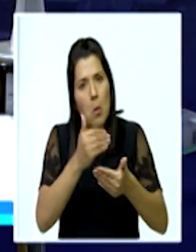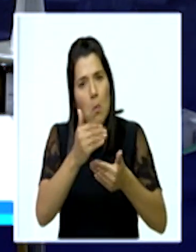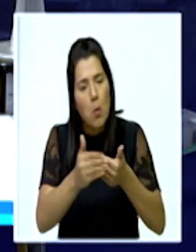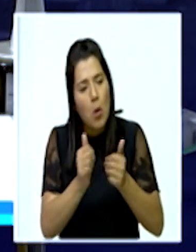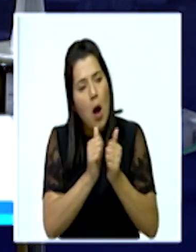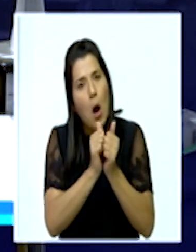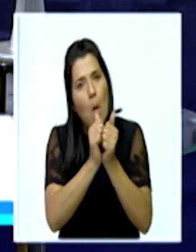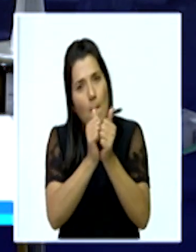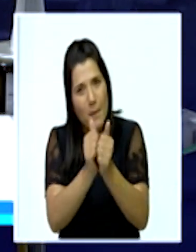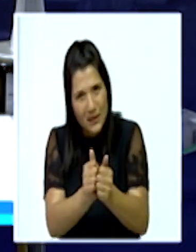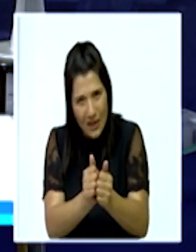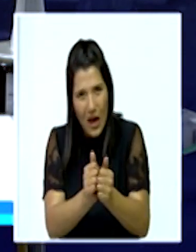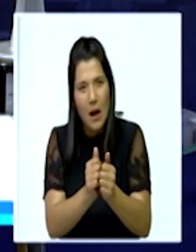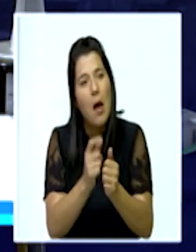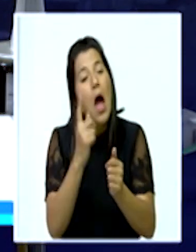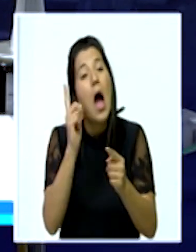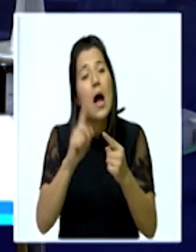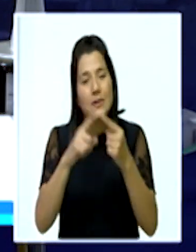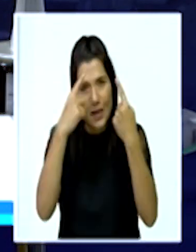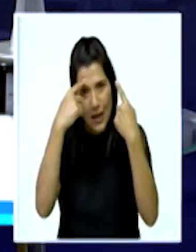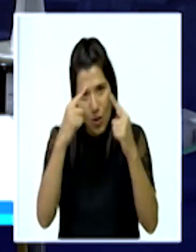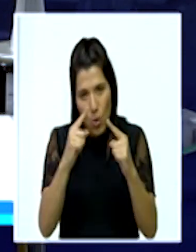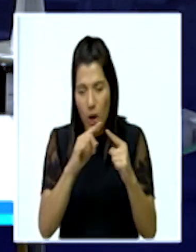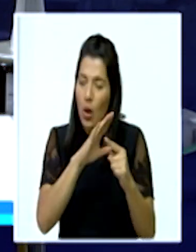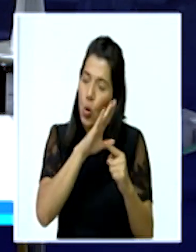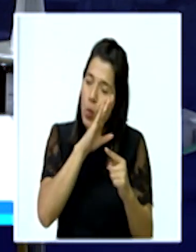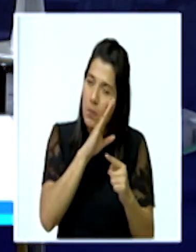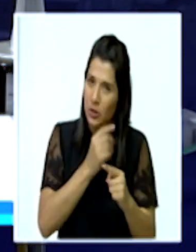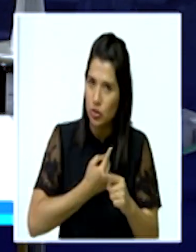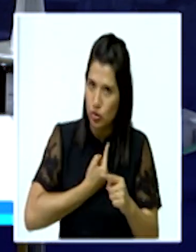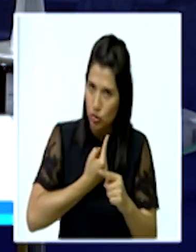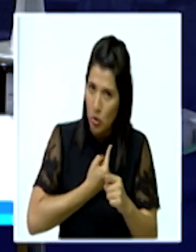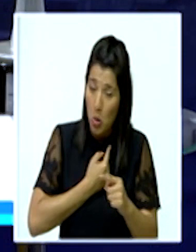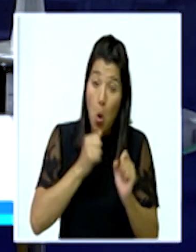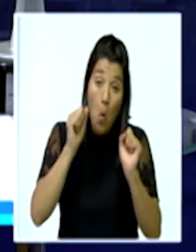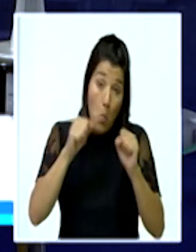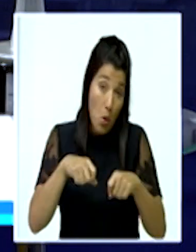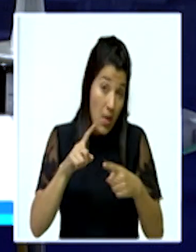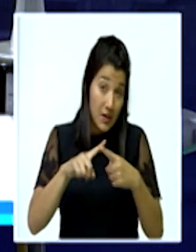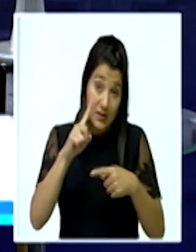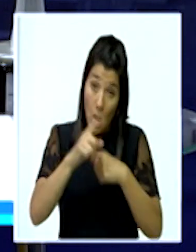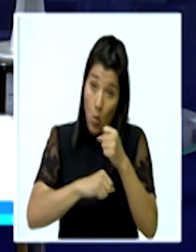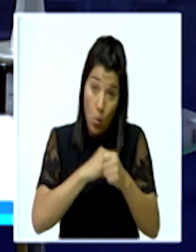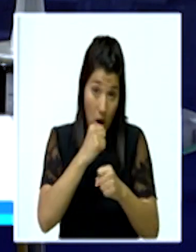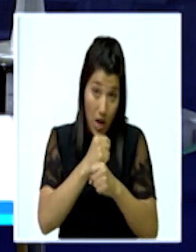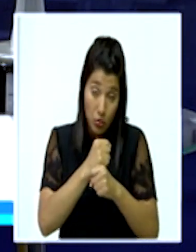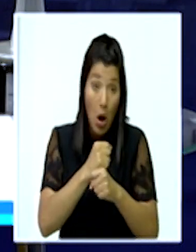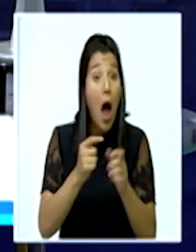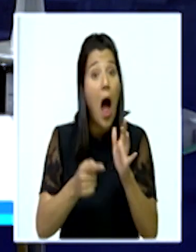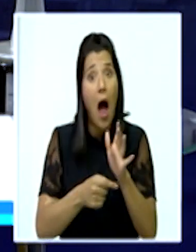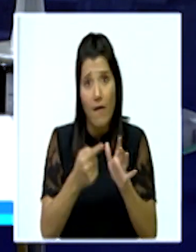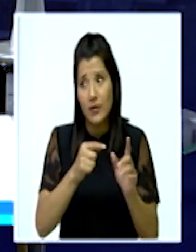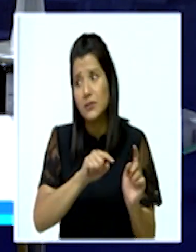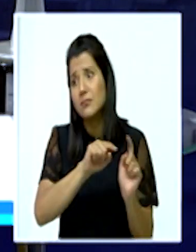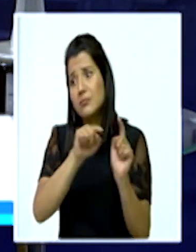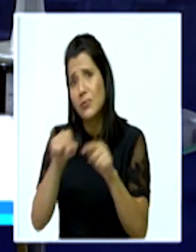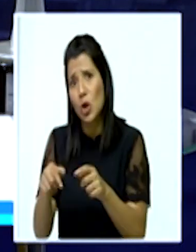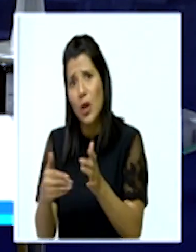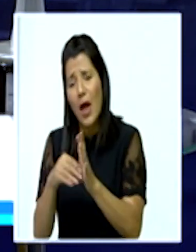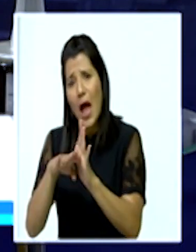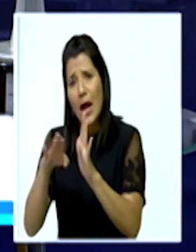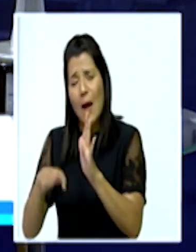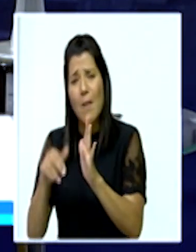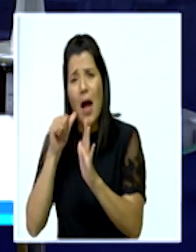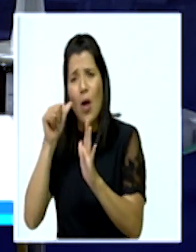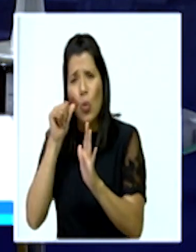puede durar un año con regresiones, porque para ellos es más fácil volver a la cama de los adultos o que los acompañen, pero digamos